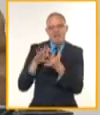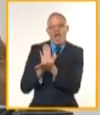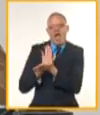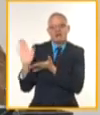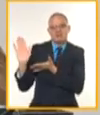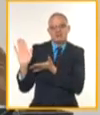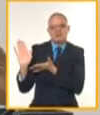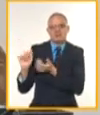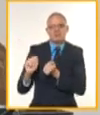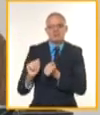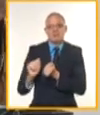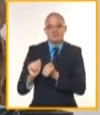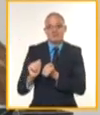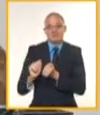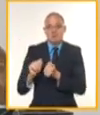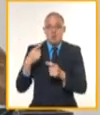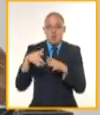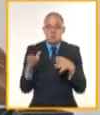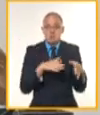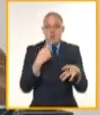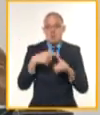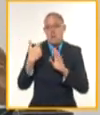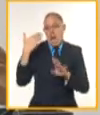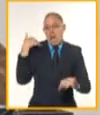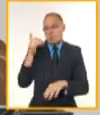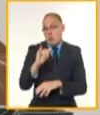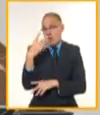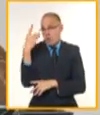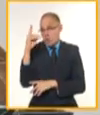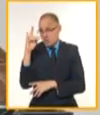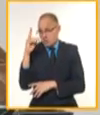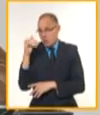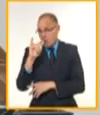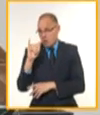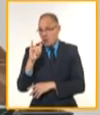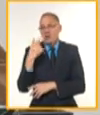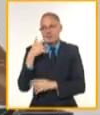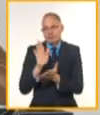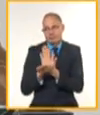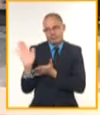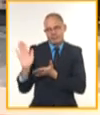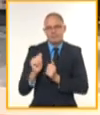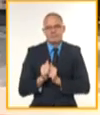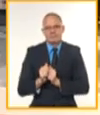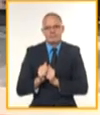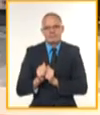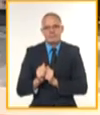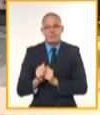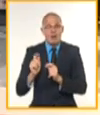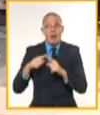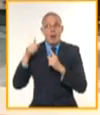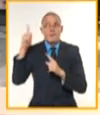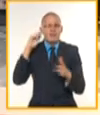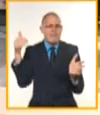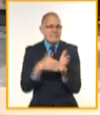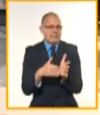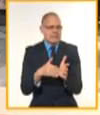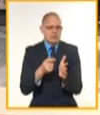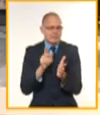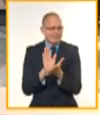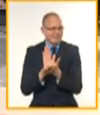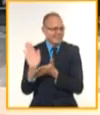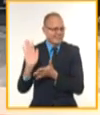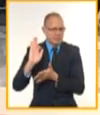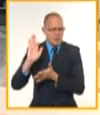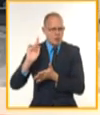con otros programas. Y Bolivia también lo dijo en algún momento. Y en el caso de Reino Unido, Randy, adelantábamos hace